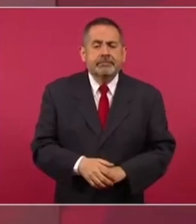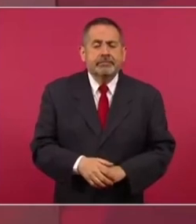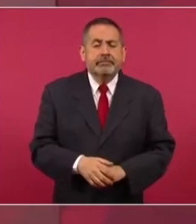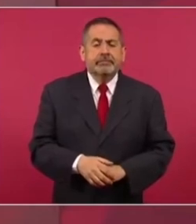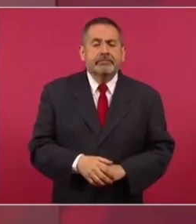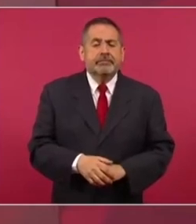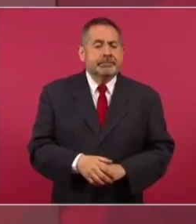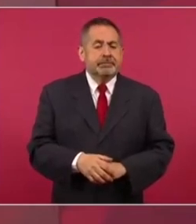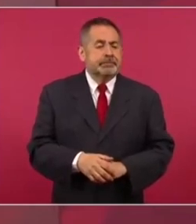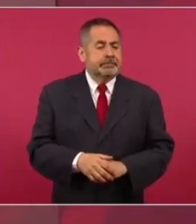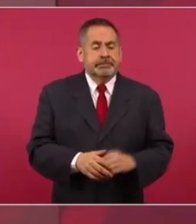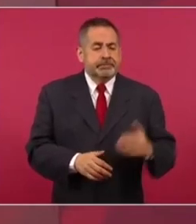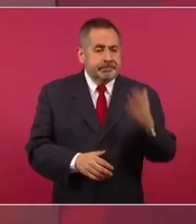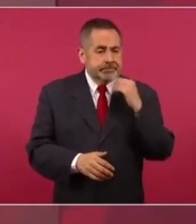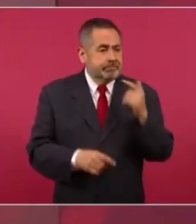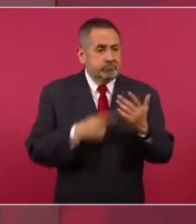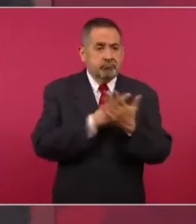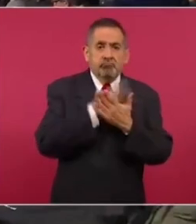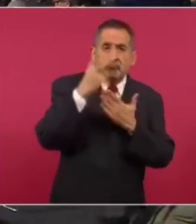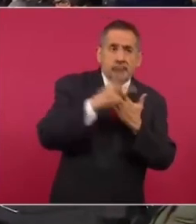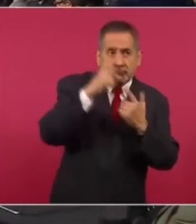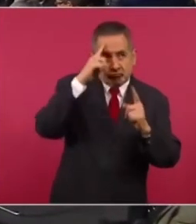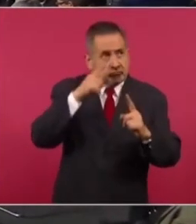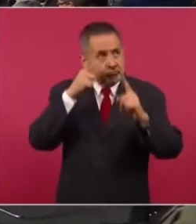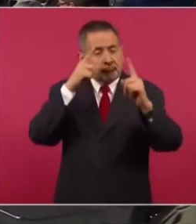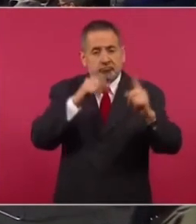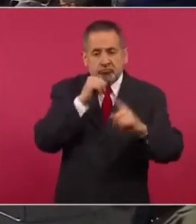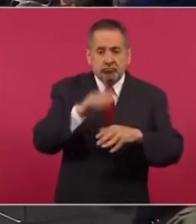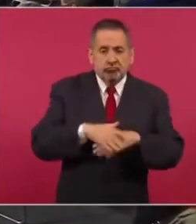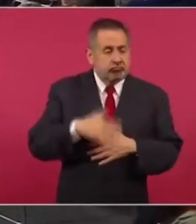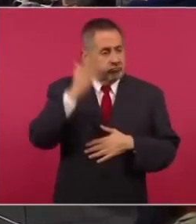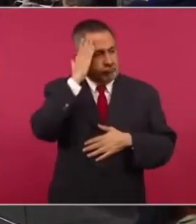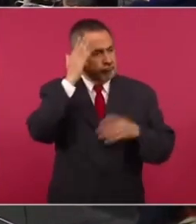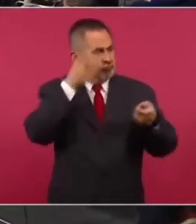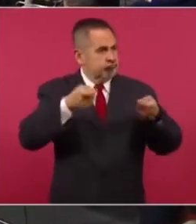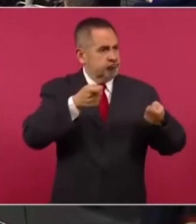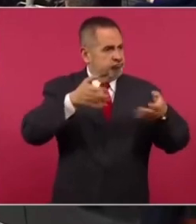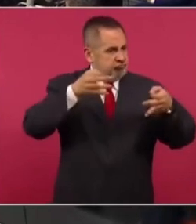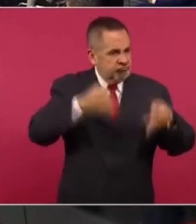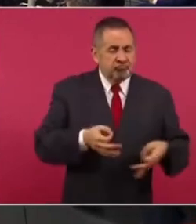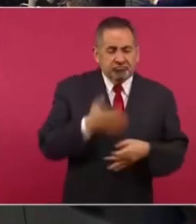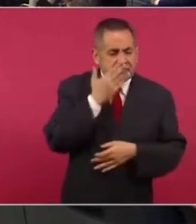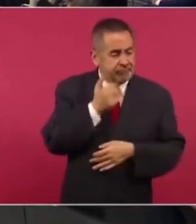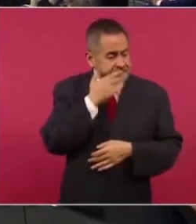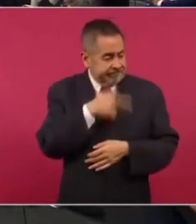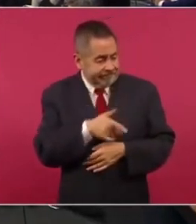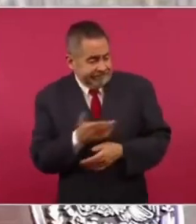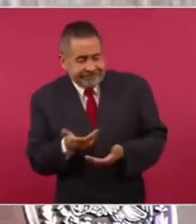no tienen ni programa ni dirigentes.